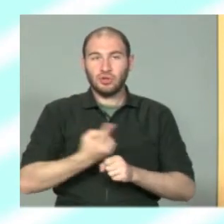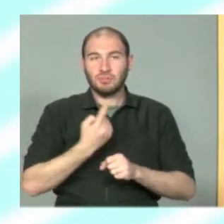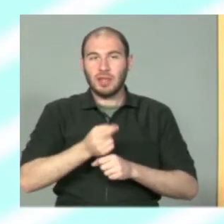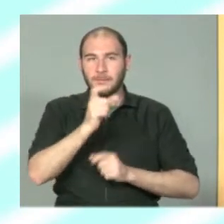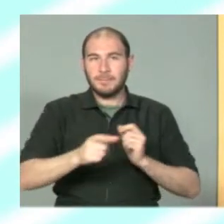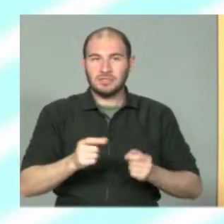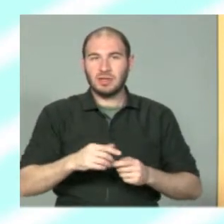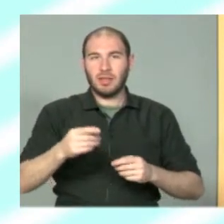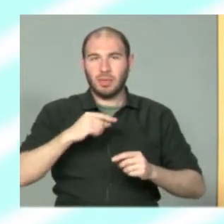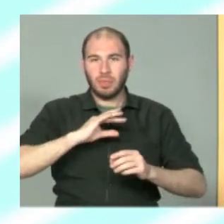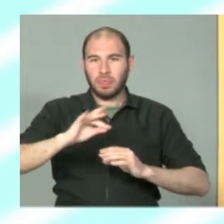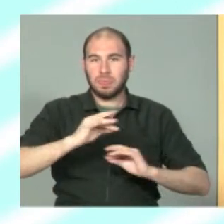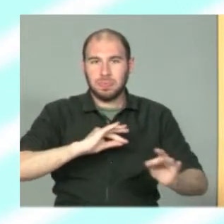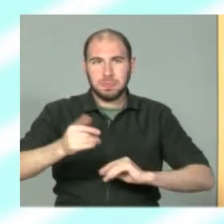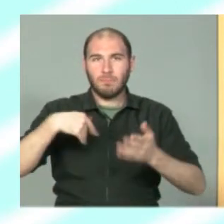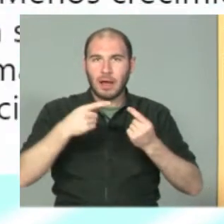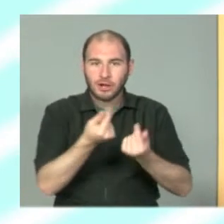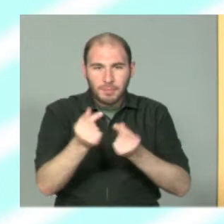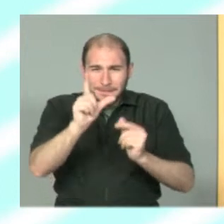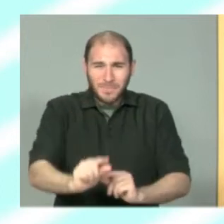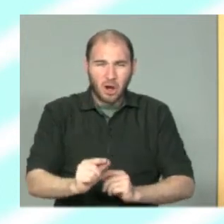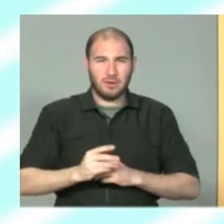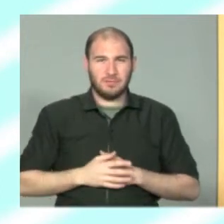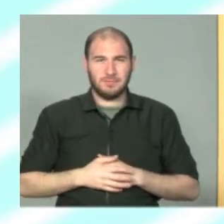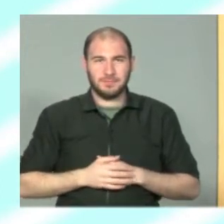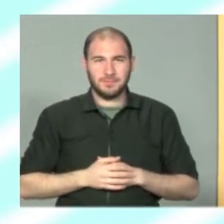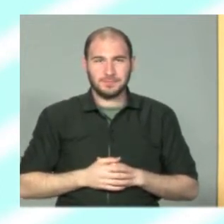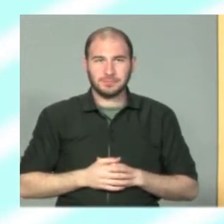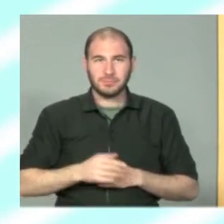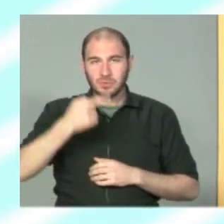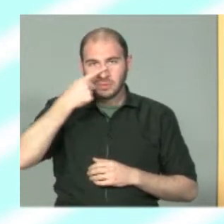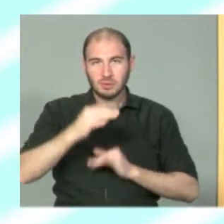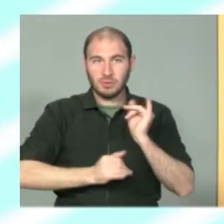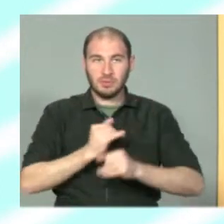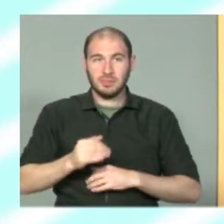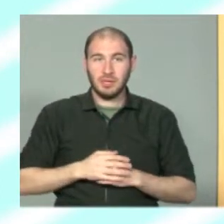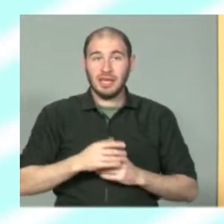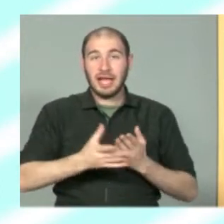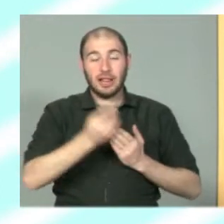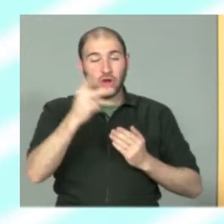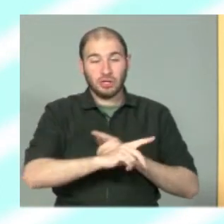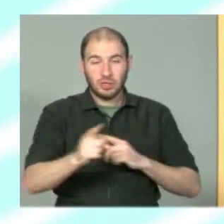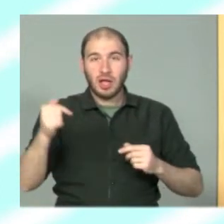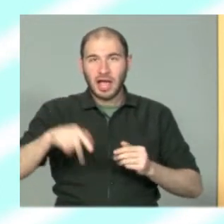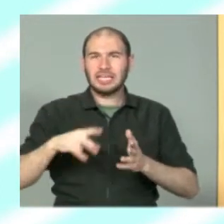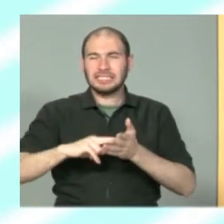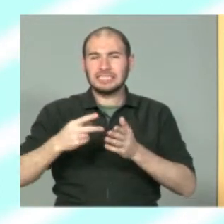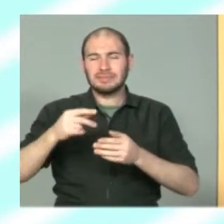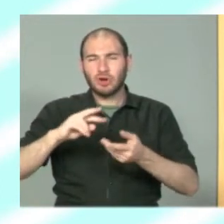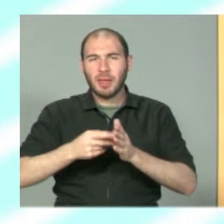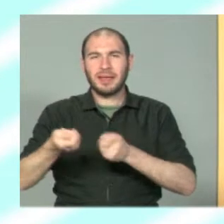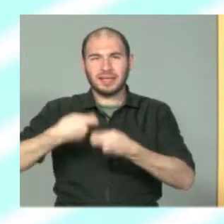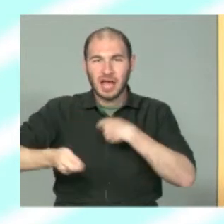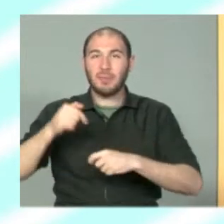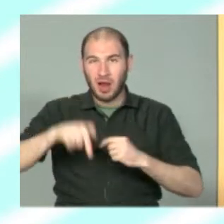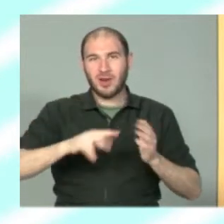gente perdiendo cada día más poder adquisitivo, dice esta persona. Y el último dice, por no hacer el ajuste nos comimos esta crisis cambiaria. Ahora vienen